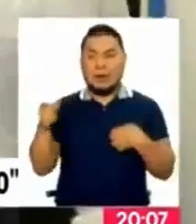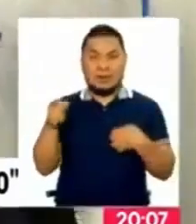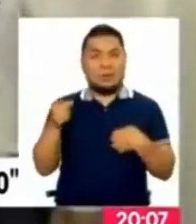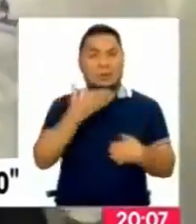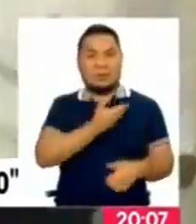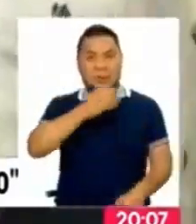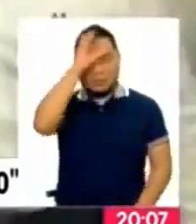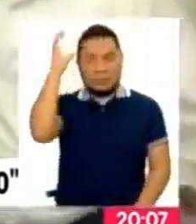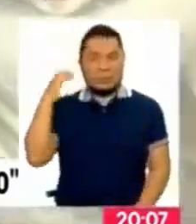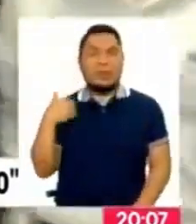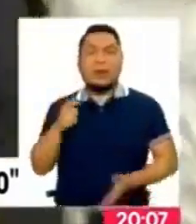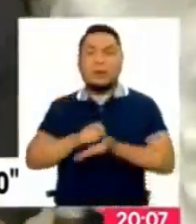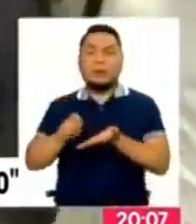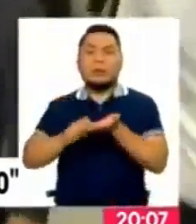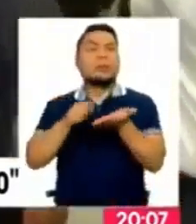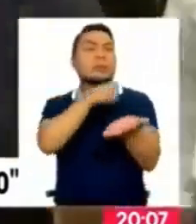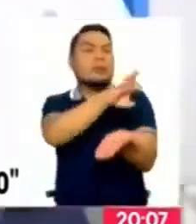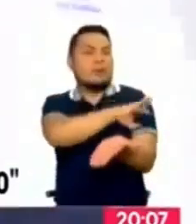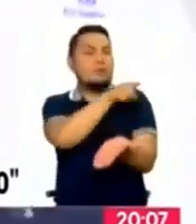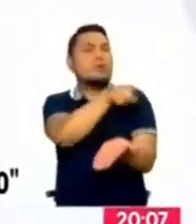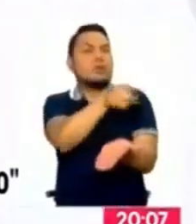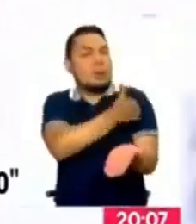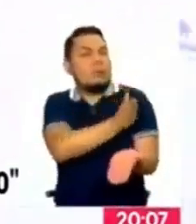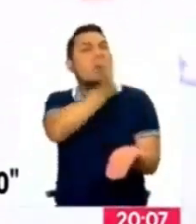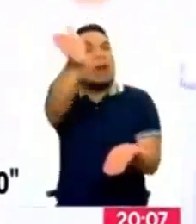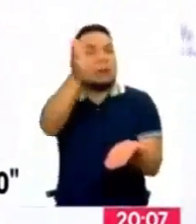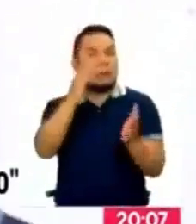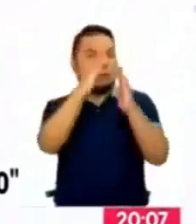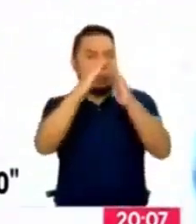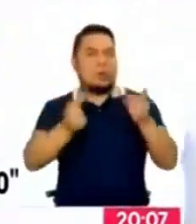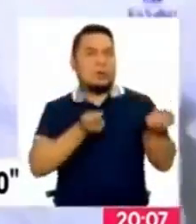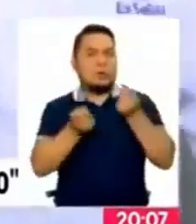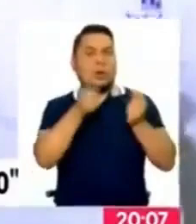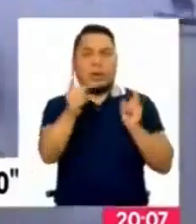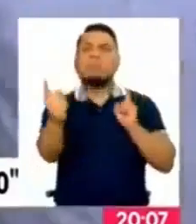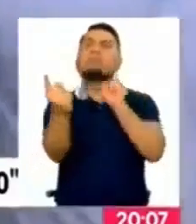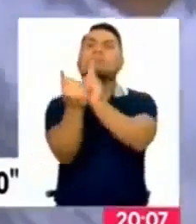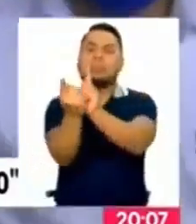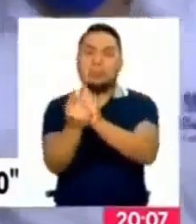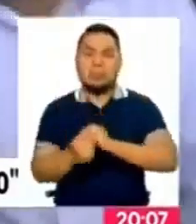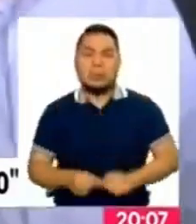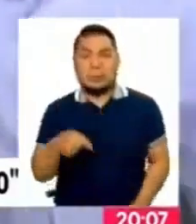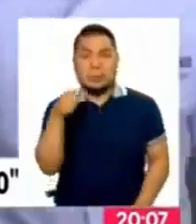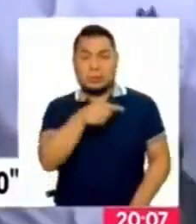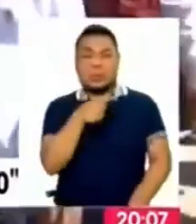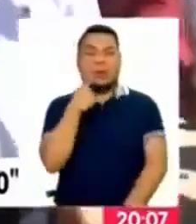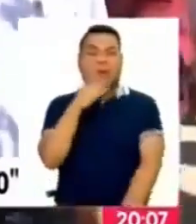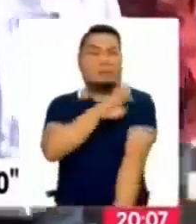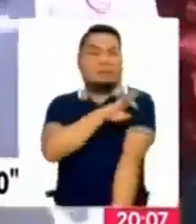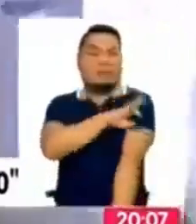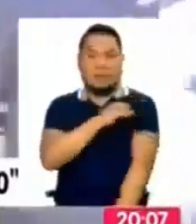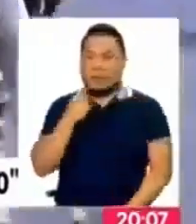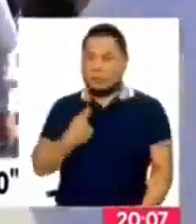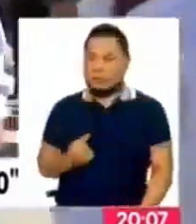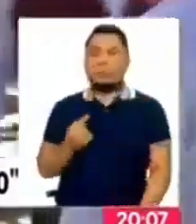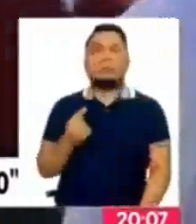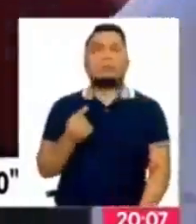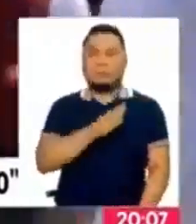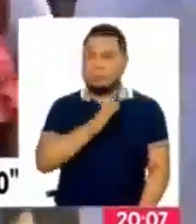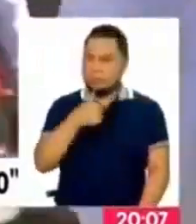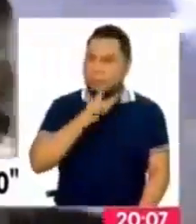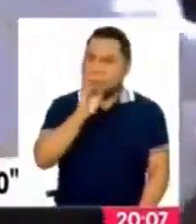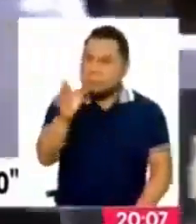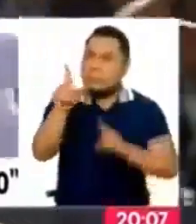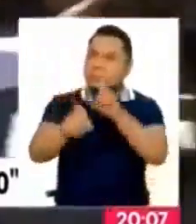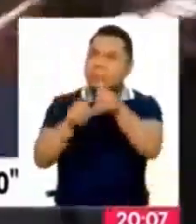flores hala alias artemio según las fuentes ríos compartió los detalles con dos civiles que eran sus informantes